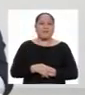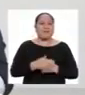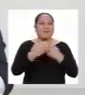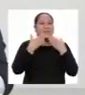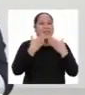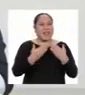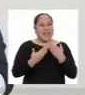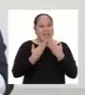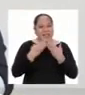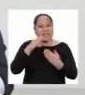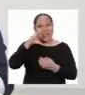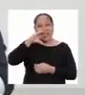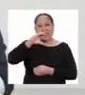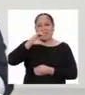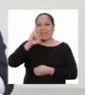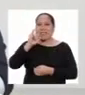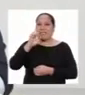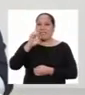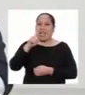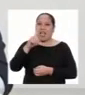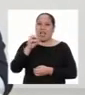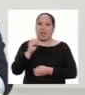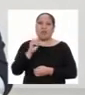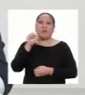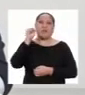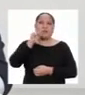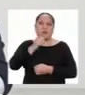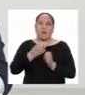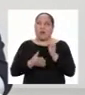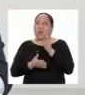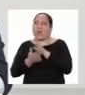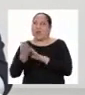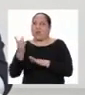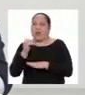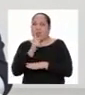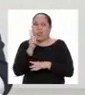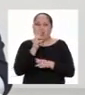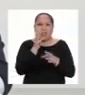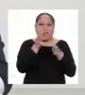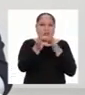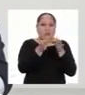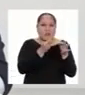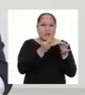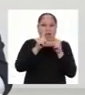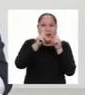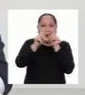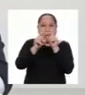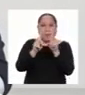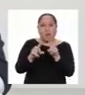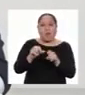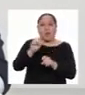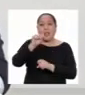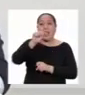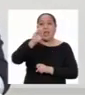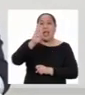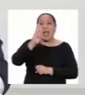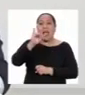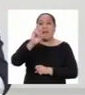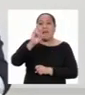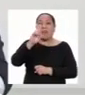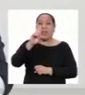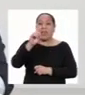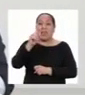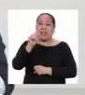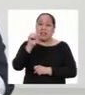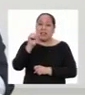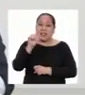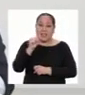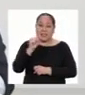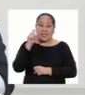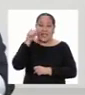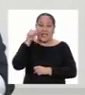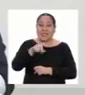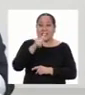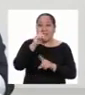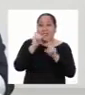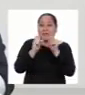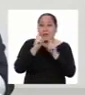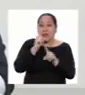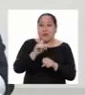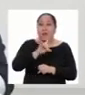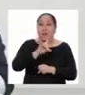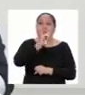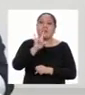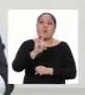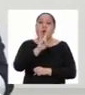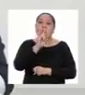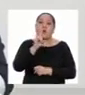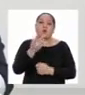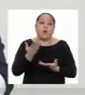Gracias, Cielo. Ya me iba sin explicarles sobre las preguntas abiertas. Este tipo de preguntas se